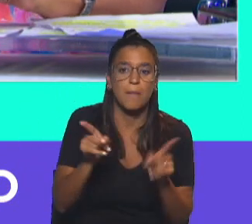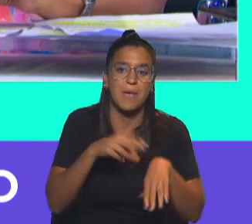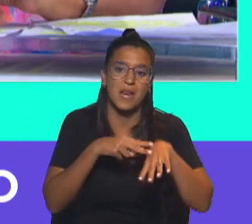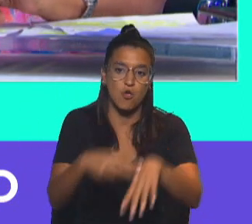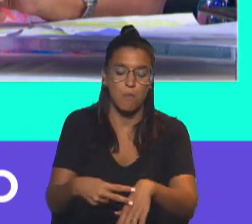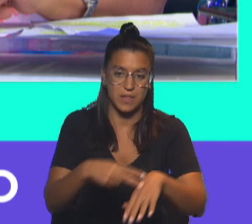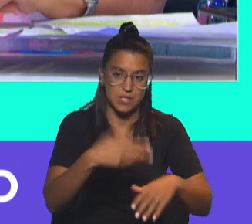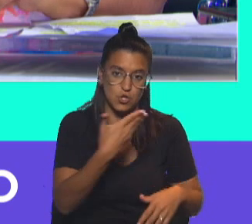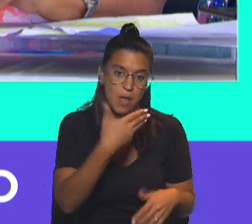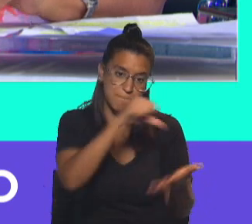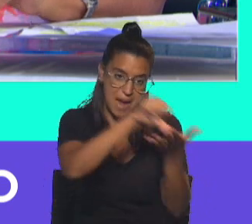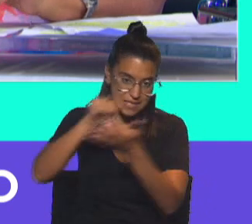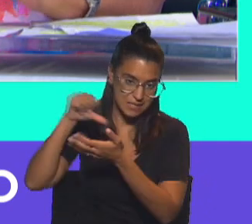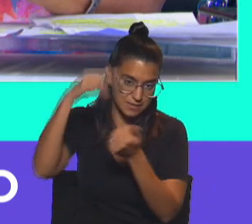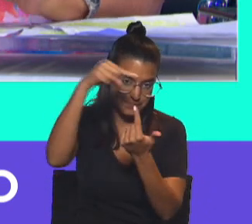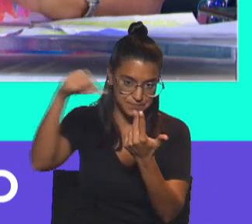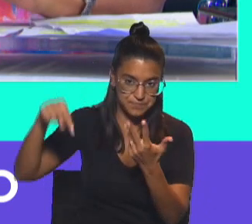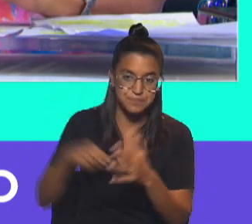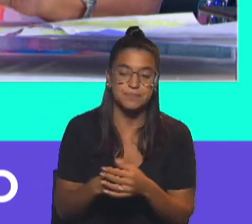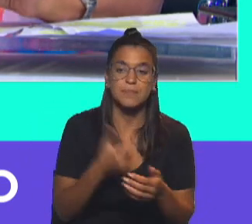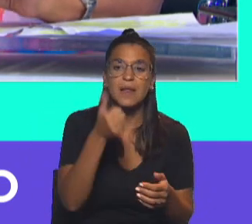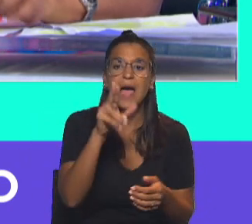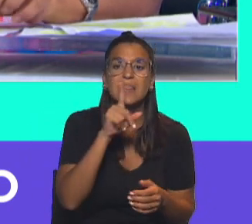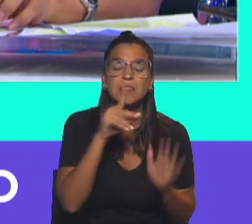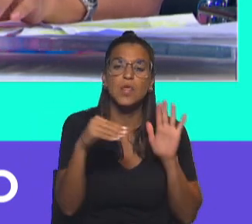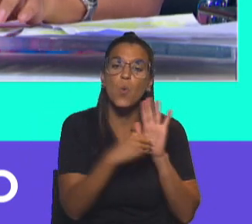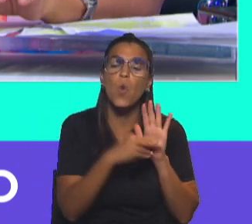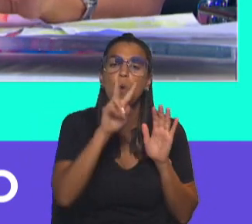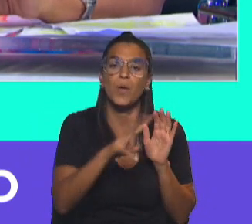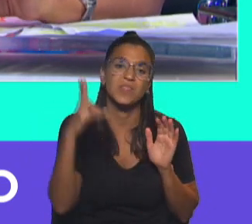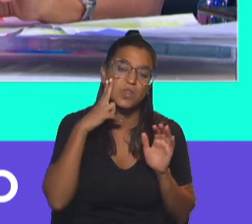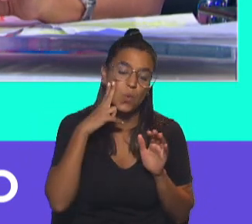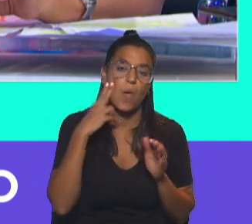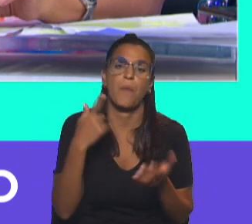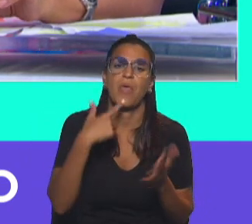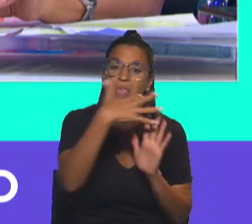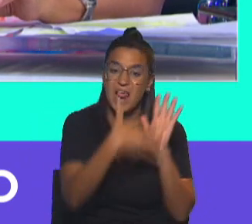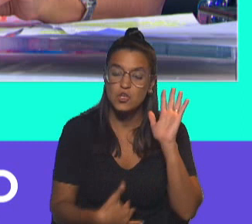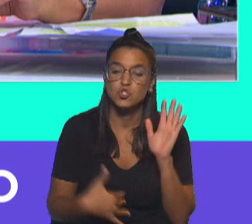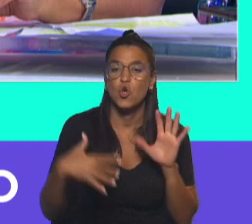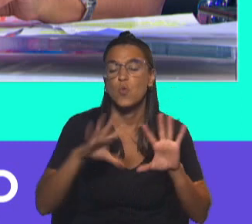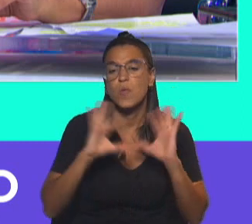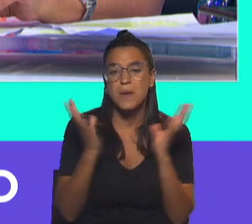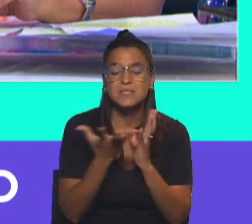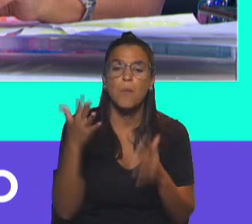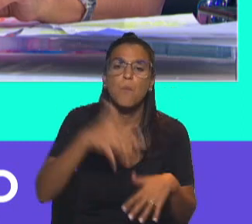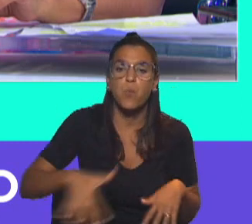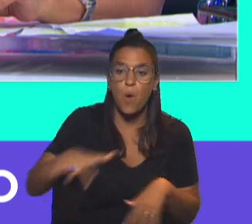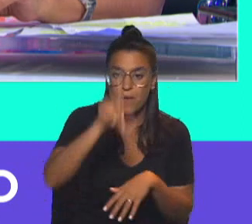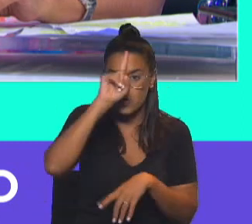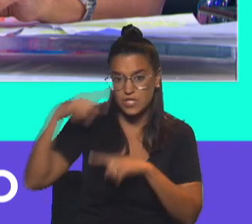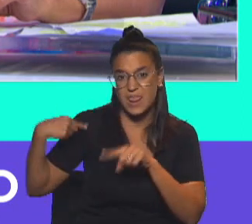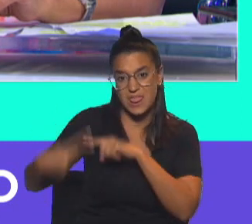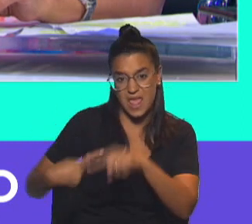los estados. El artículo 29 de la Declaración Universal sobre los Derechos de los Pueblos Indígenas también nos